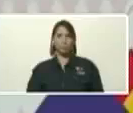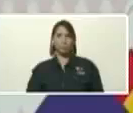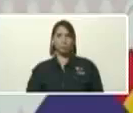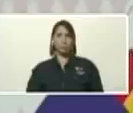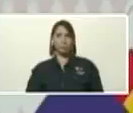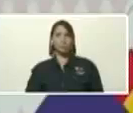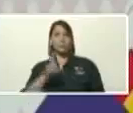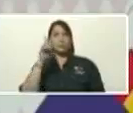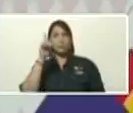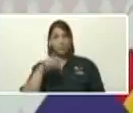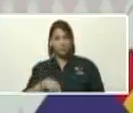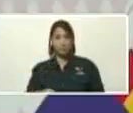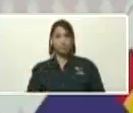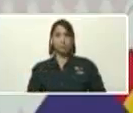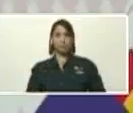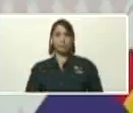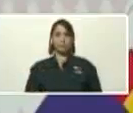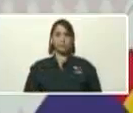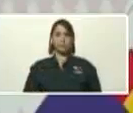Igualmente,